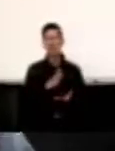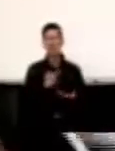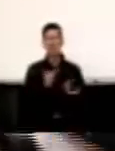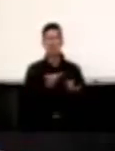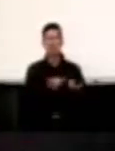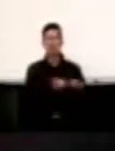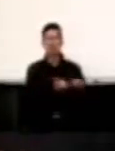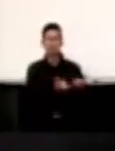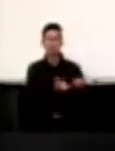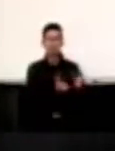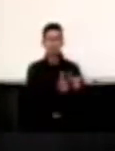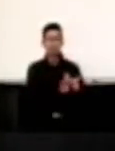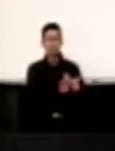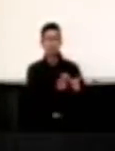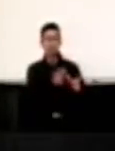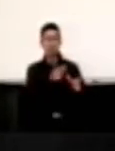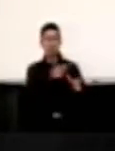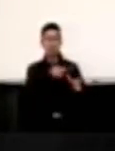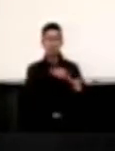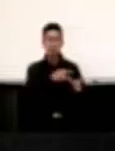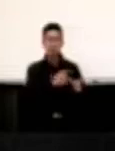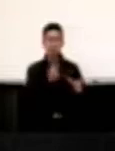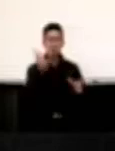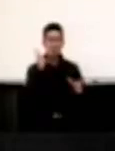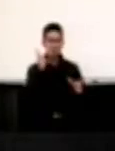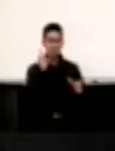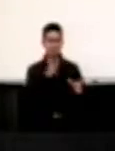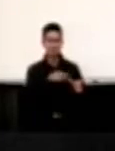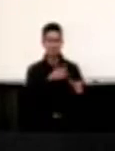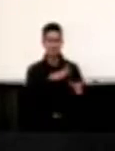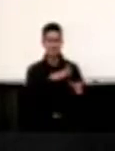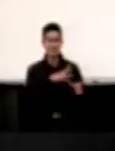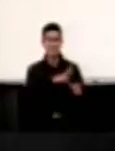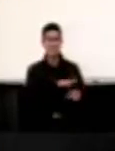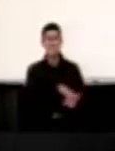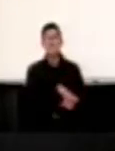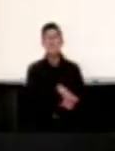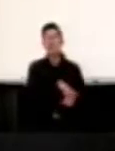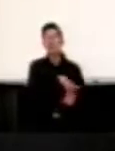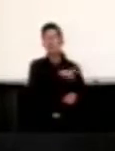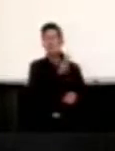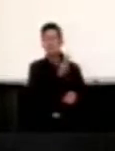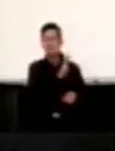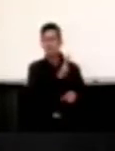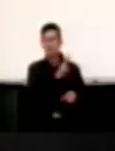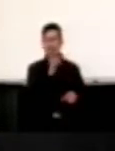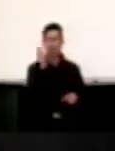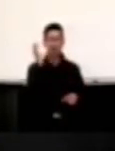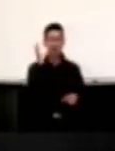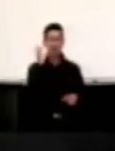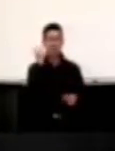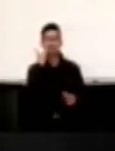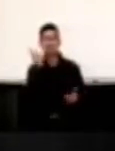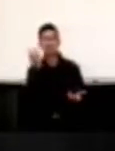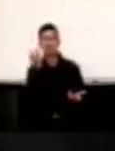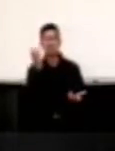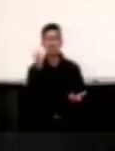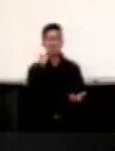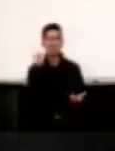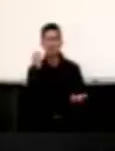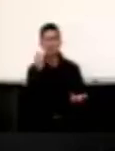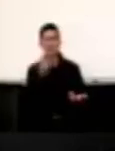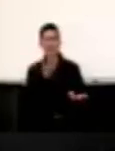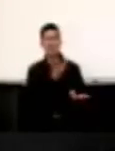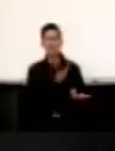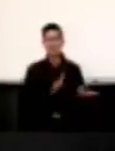tiene predominancia. Tiene mayoría en las cámaras, tiene la presidencia, por